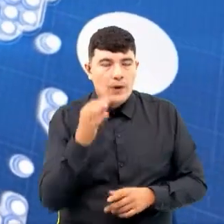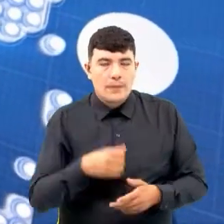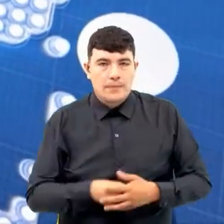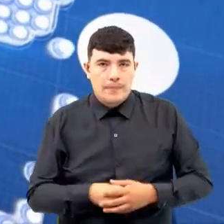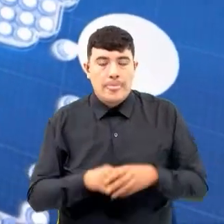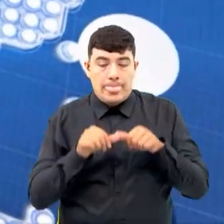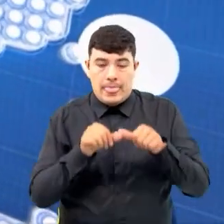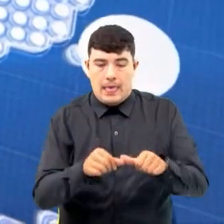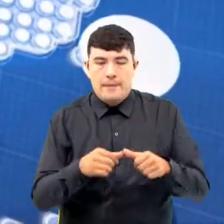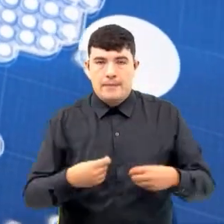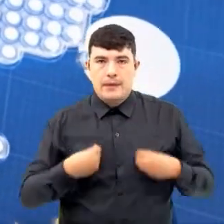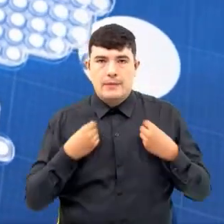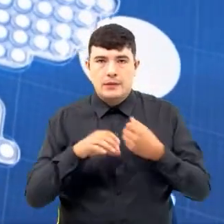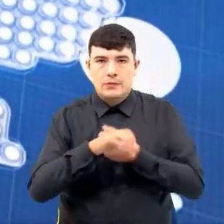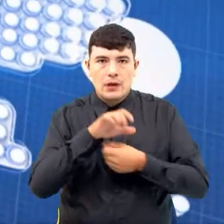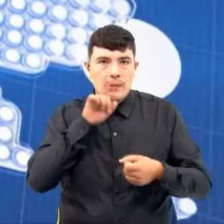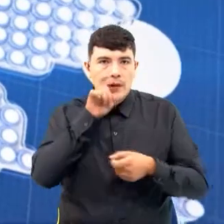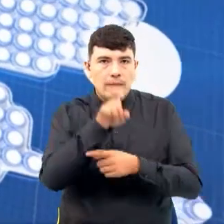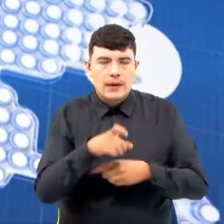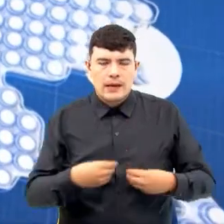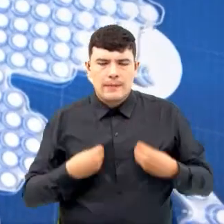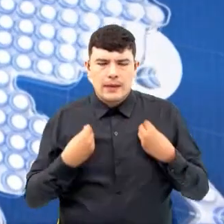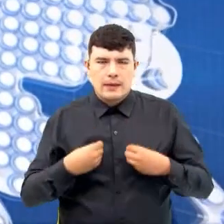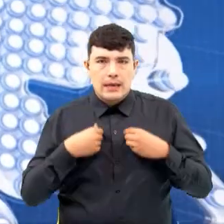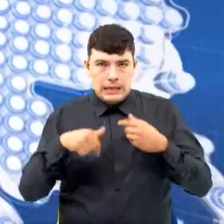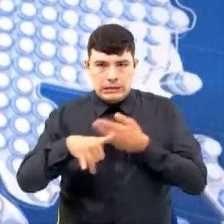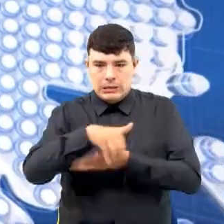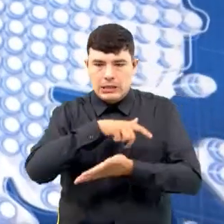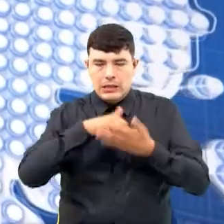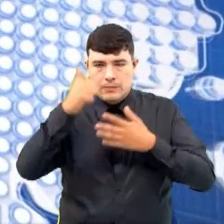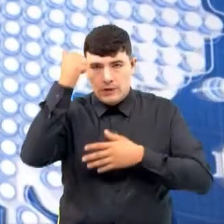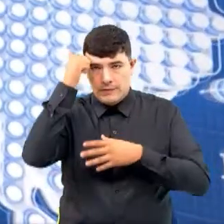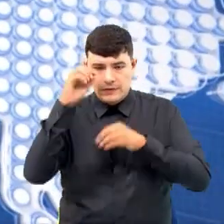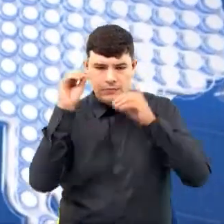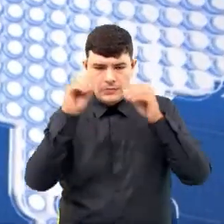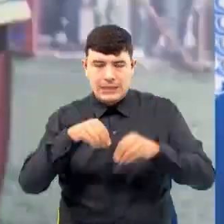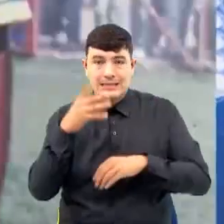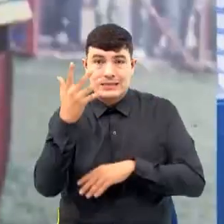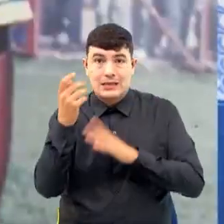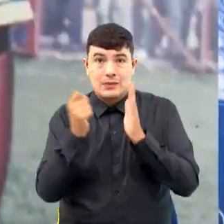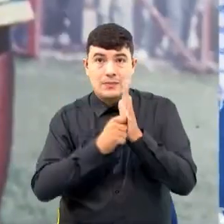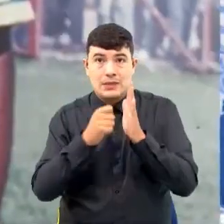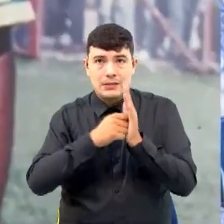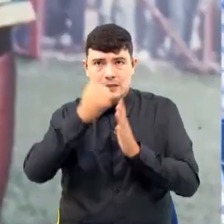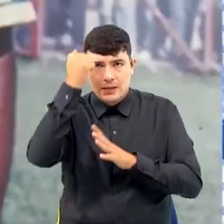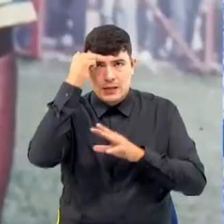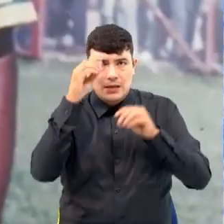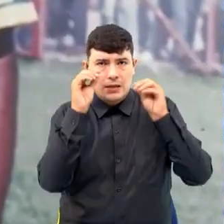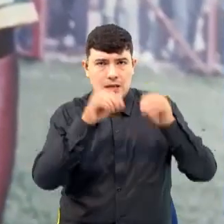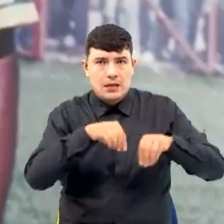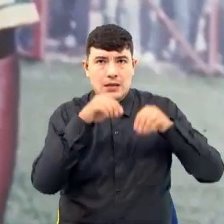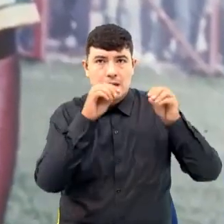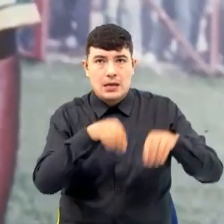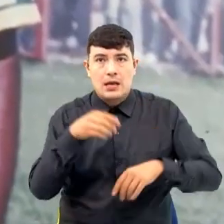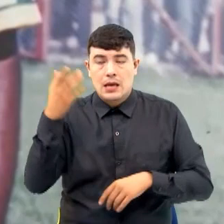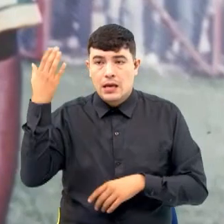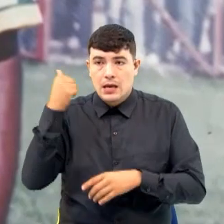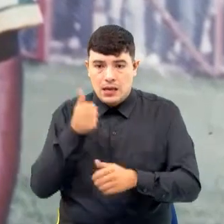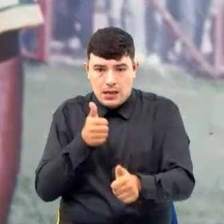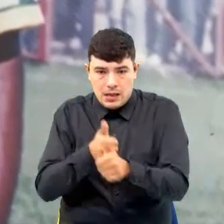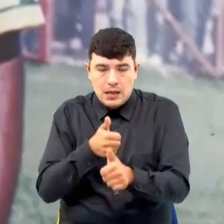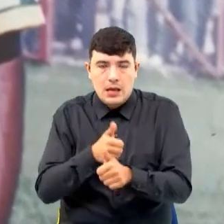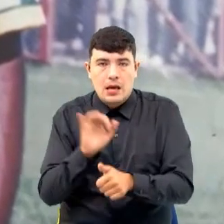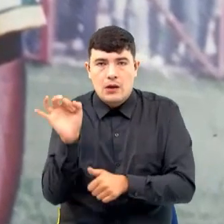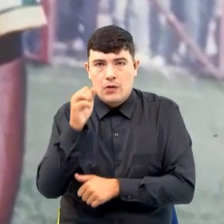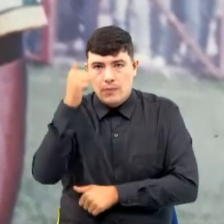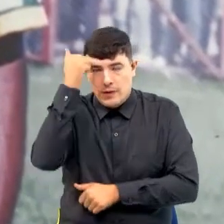la ciudad bonita, hizo vida en Santander, es entrenador, 5 veces ha estado como técnico interino del equipo, también asistente y